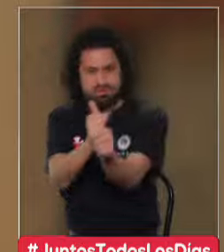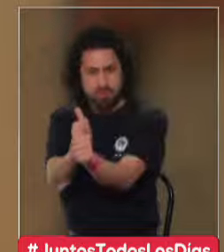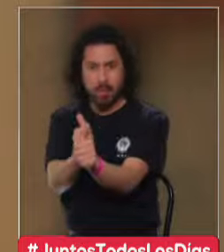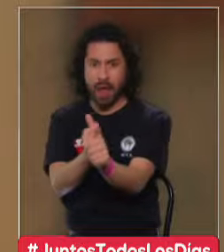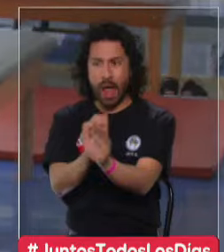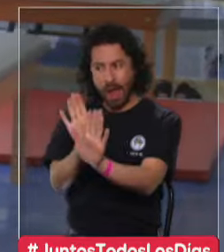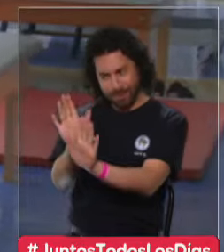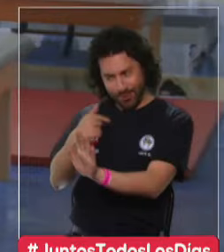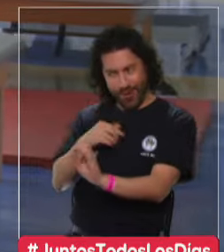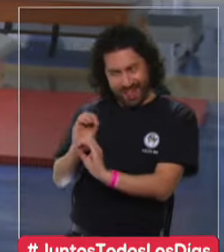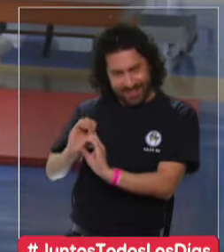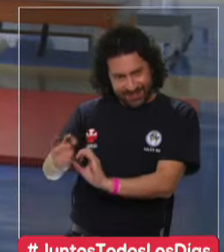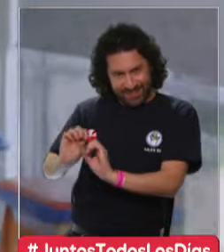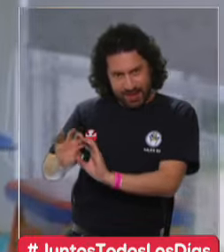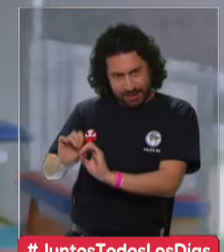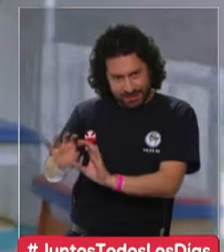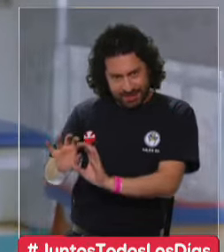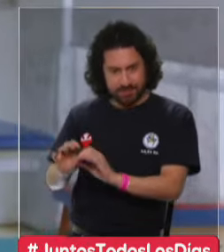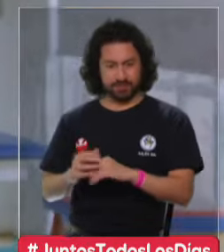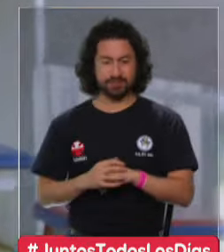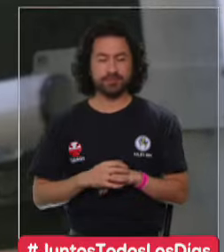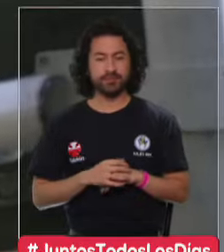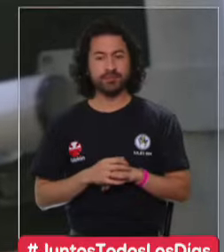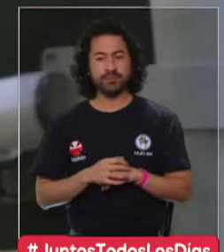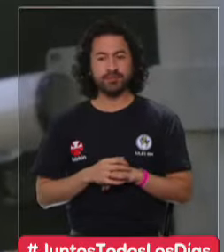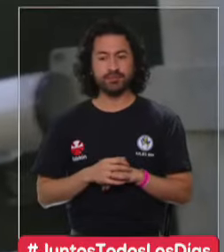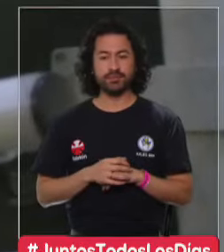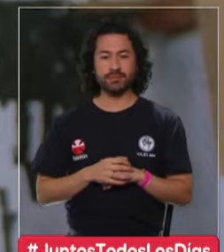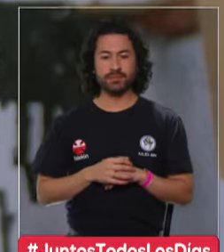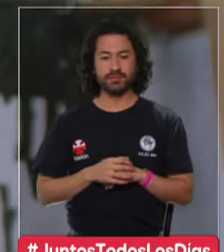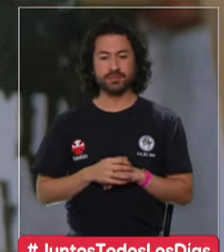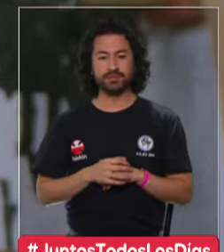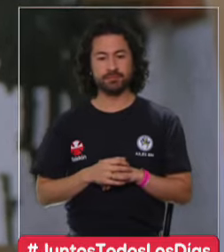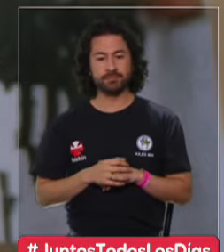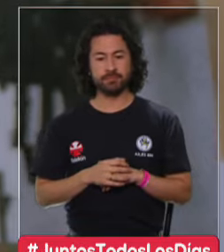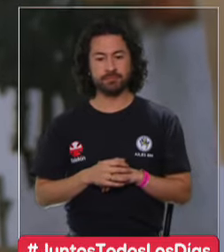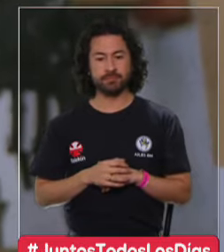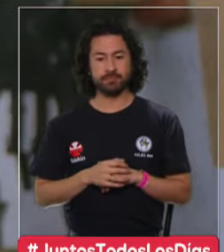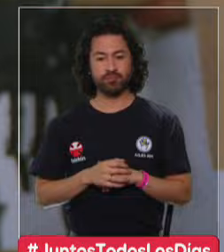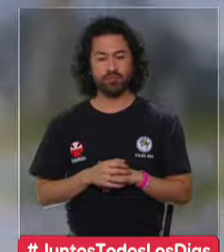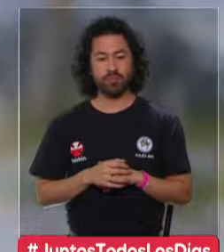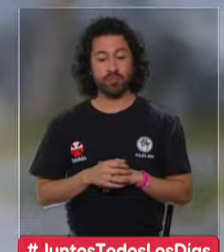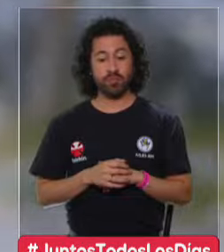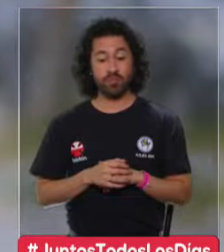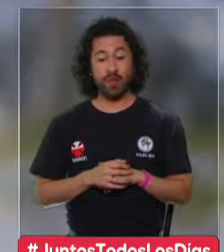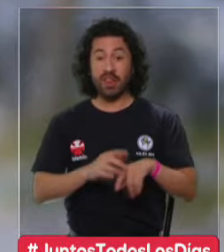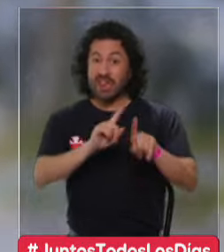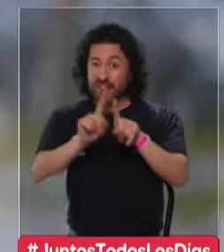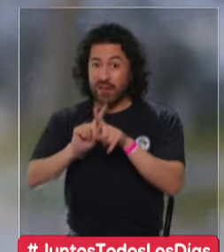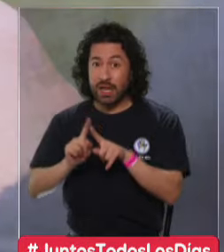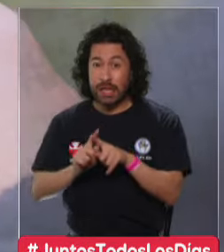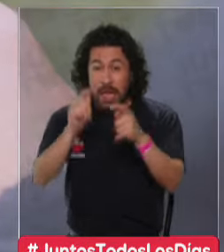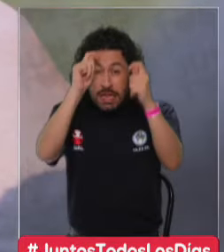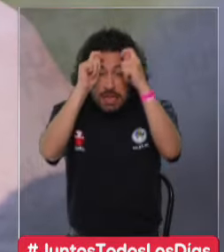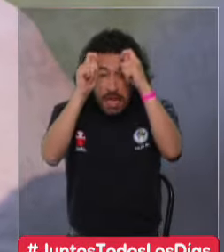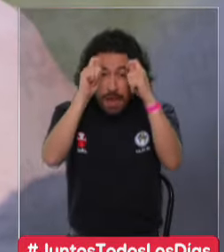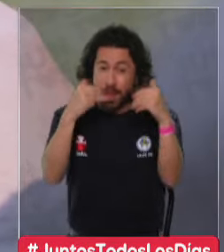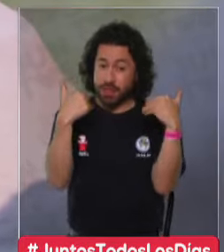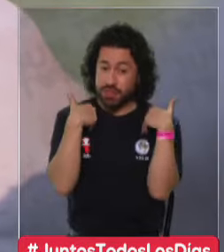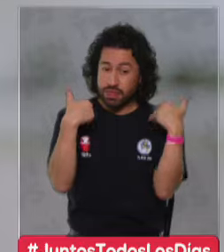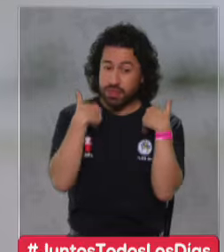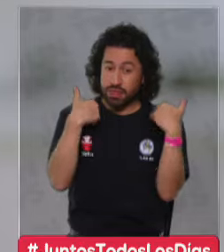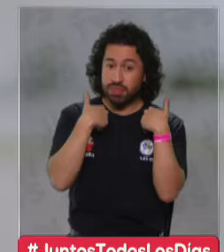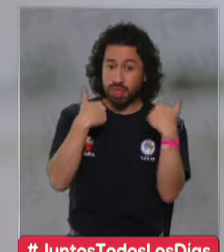vamos a preparar para eso. En realidad es como el robot a ella le mueve. Y todas estas terapias se las muestran los vecinos